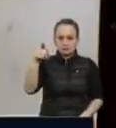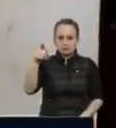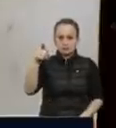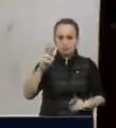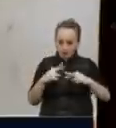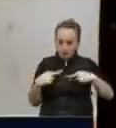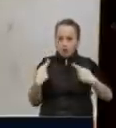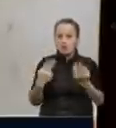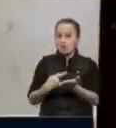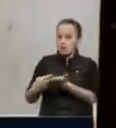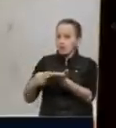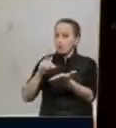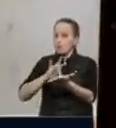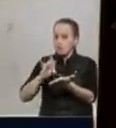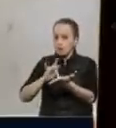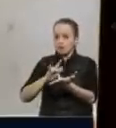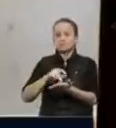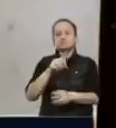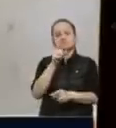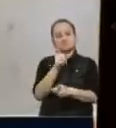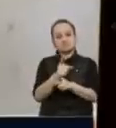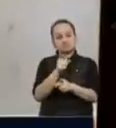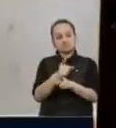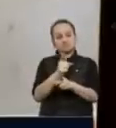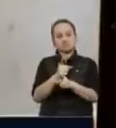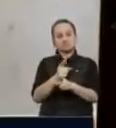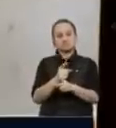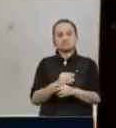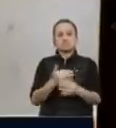que hoy lo mencionaba